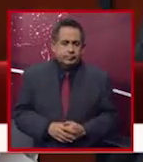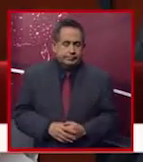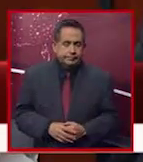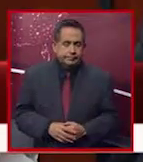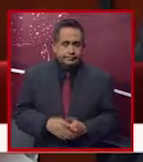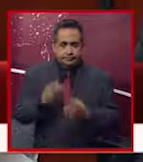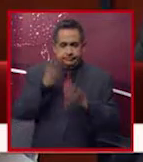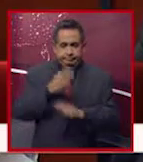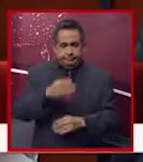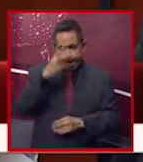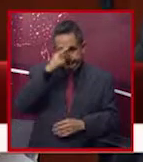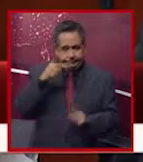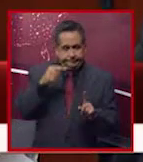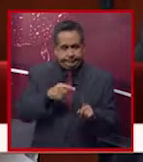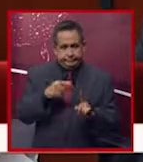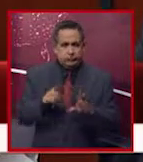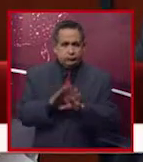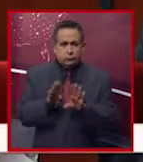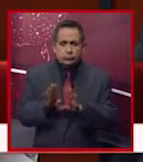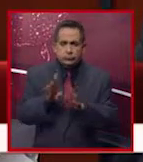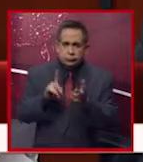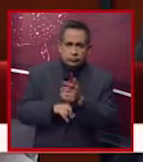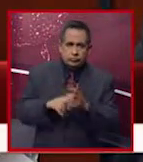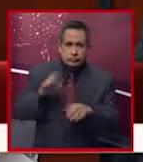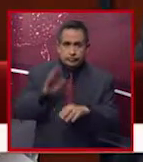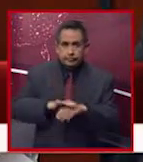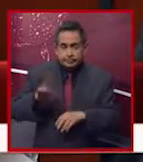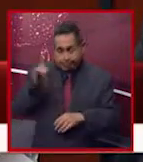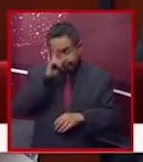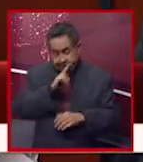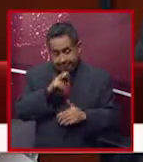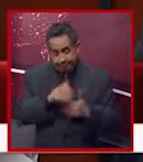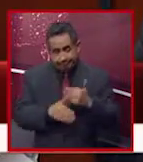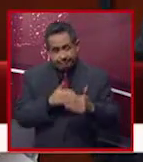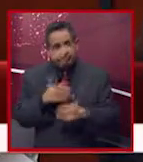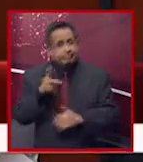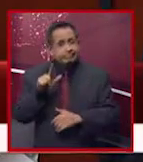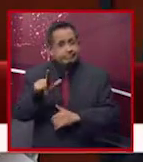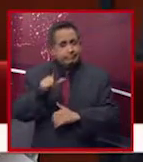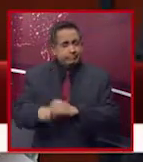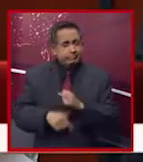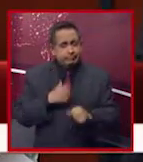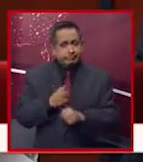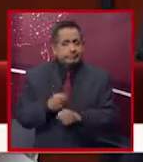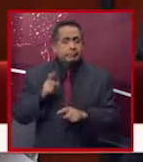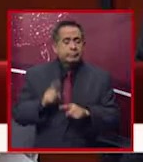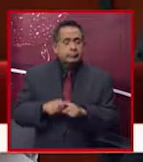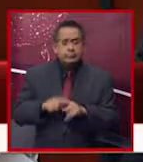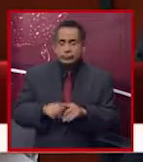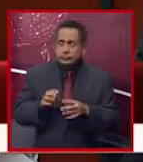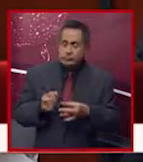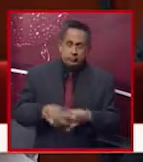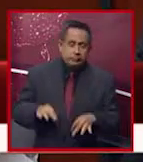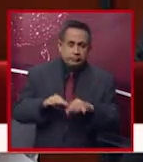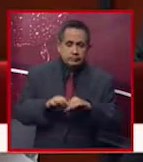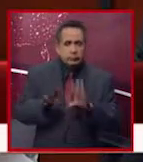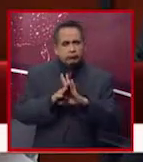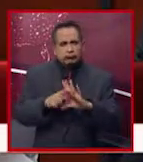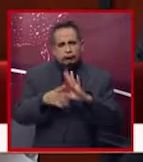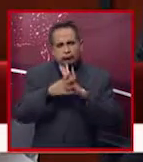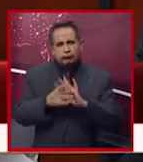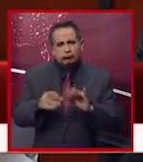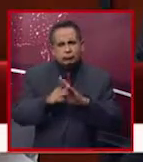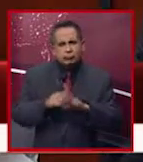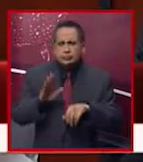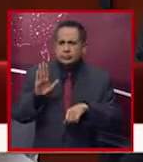con el Banco de México, la causa de la mayor racha inflacionaria en 17 años es fundamentalmente explicada